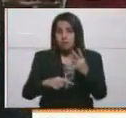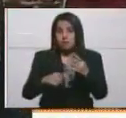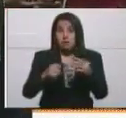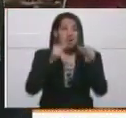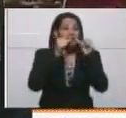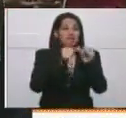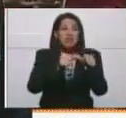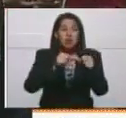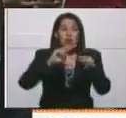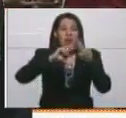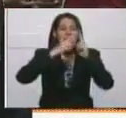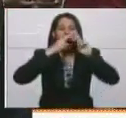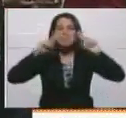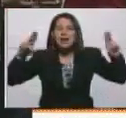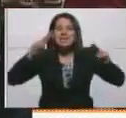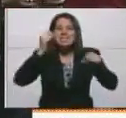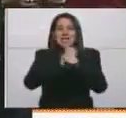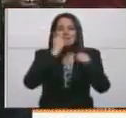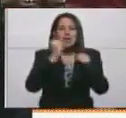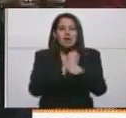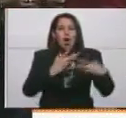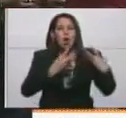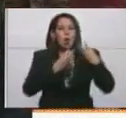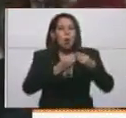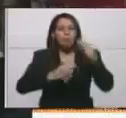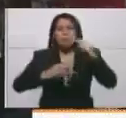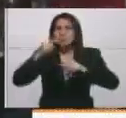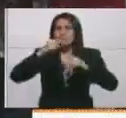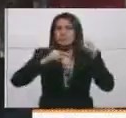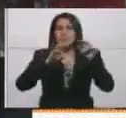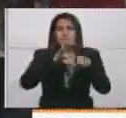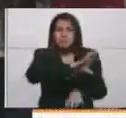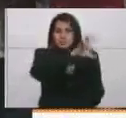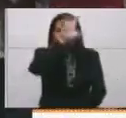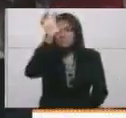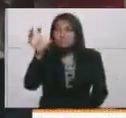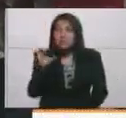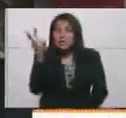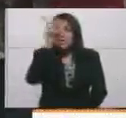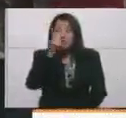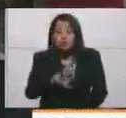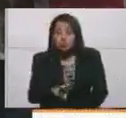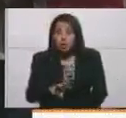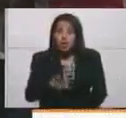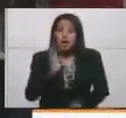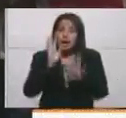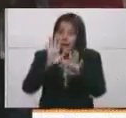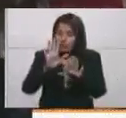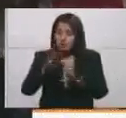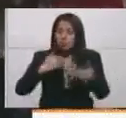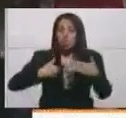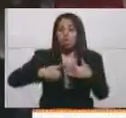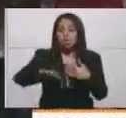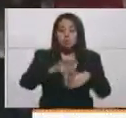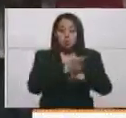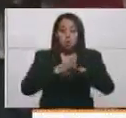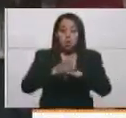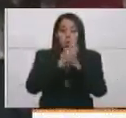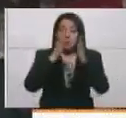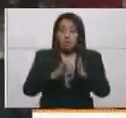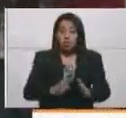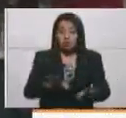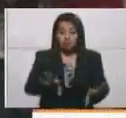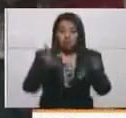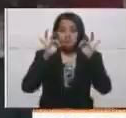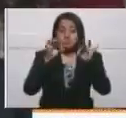consolidaremos la paz y el trabajo constructivo por cada región del país, y así va a ser. Los próximos gobernadores